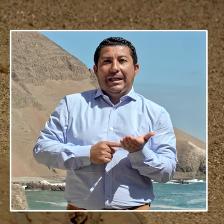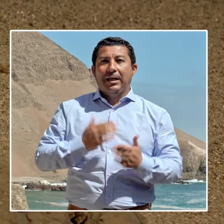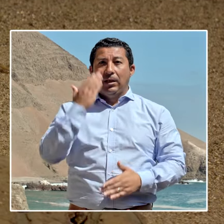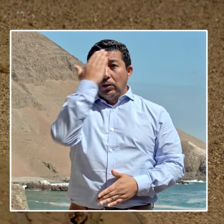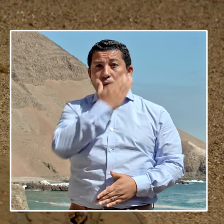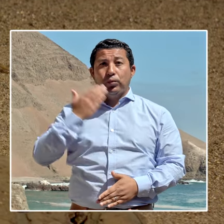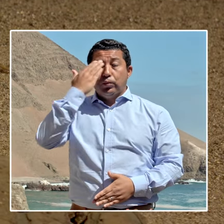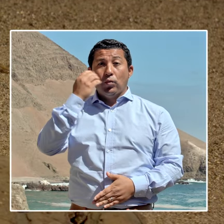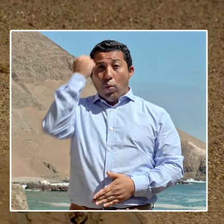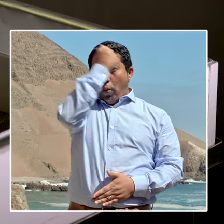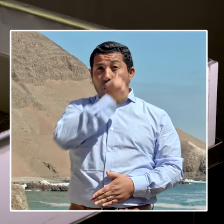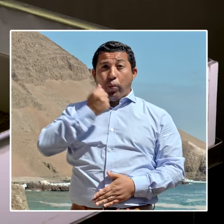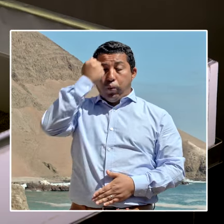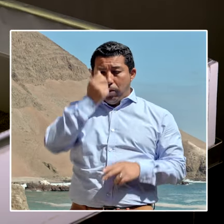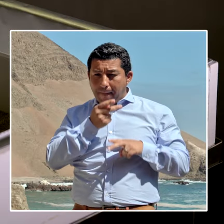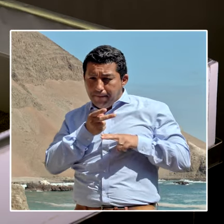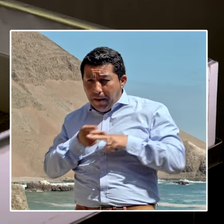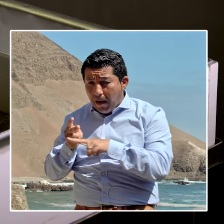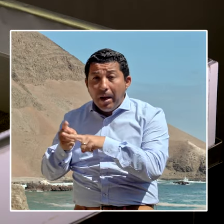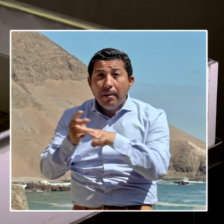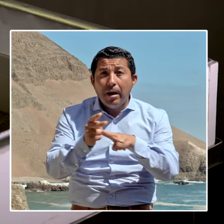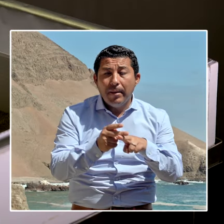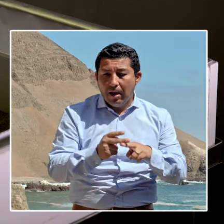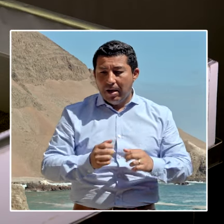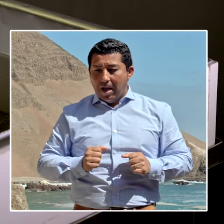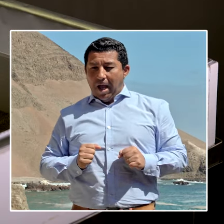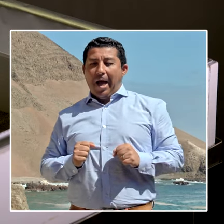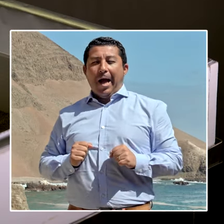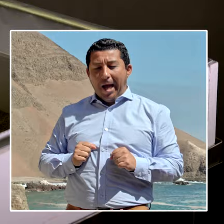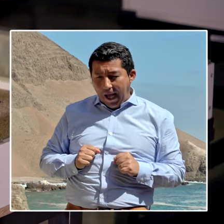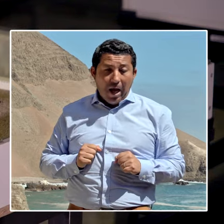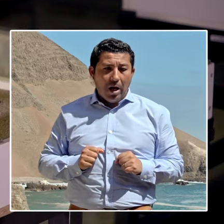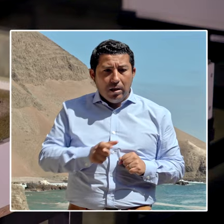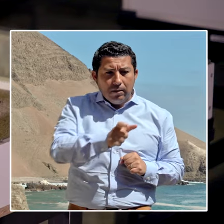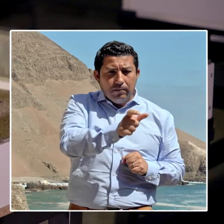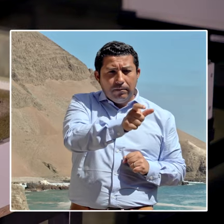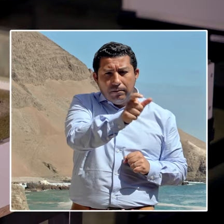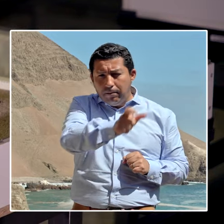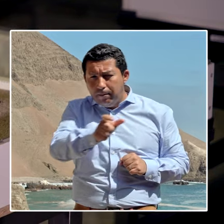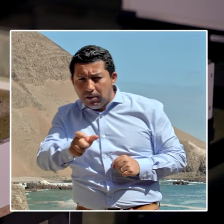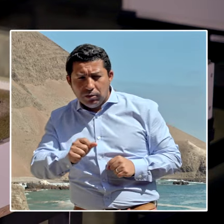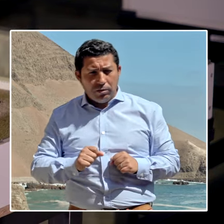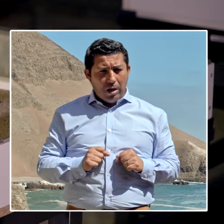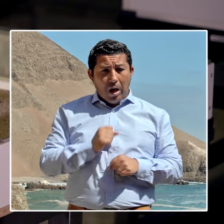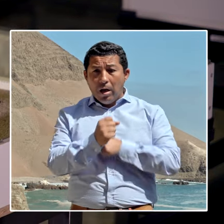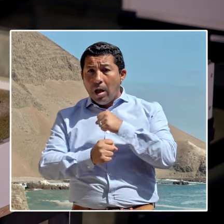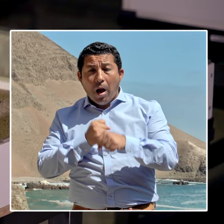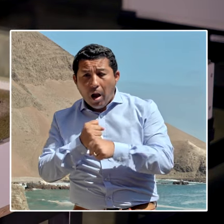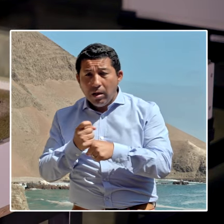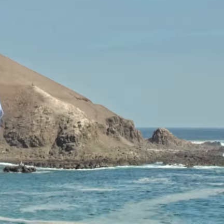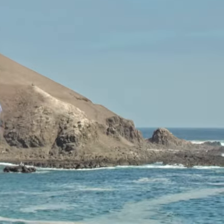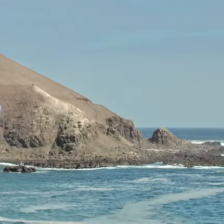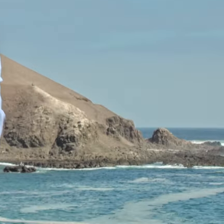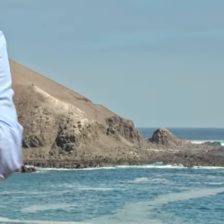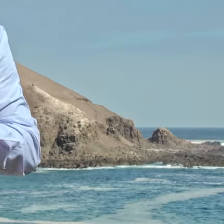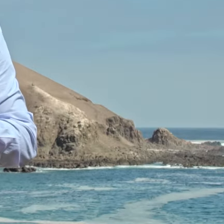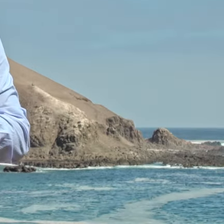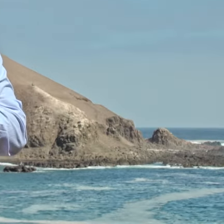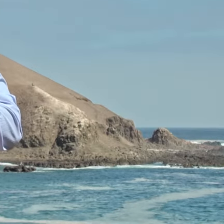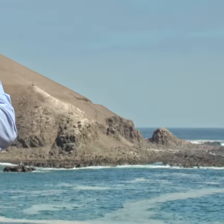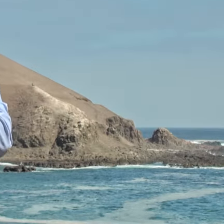de embalsamamiento que utilizaban para la momificación se hacía sin distinción de sexo ni